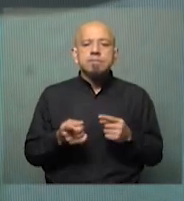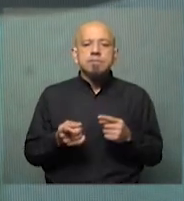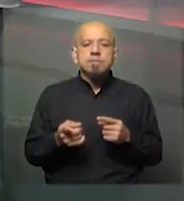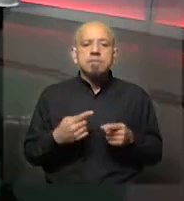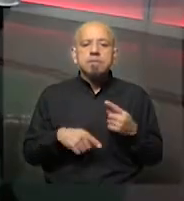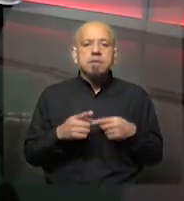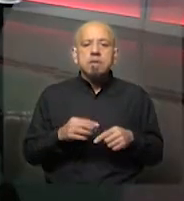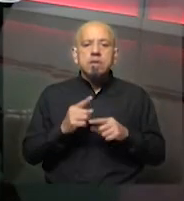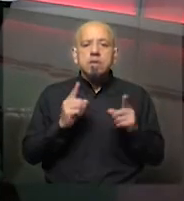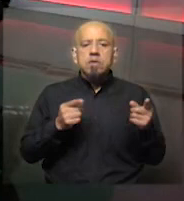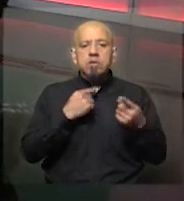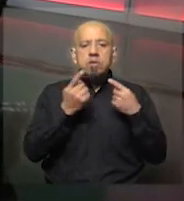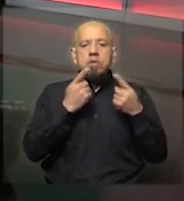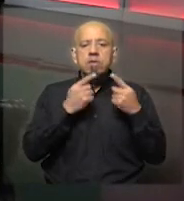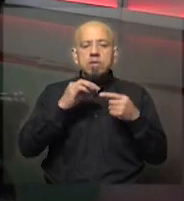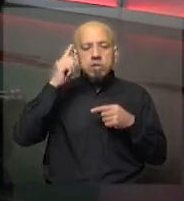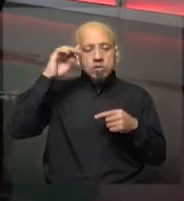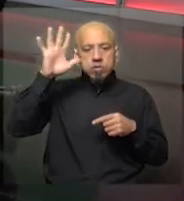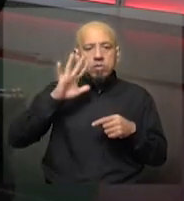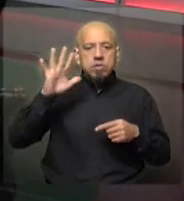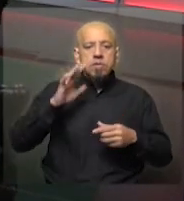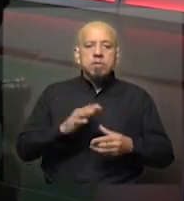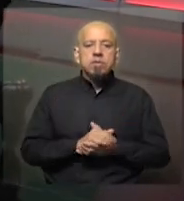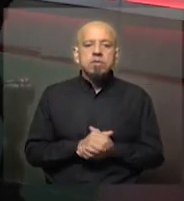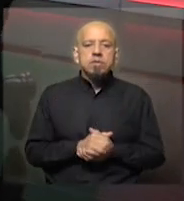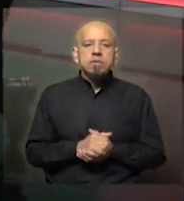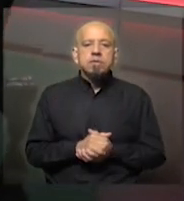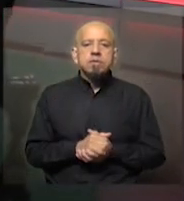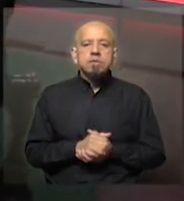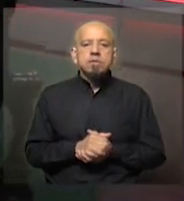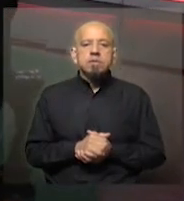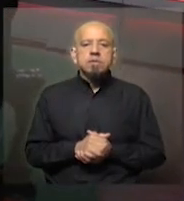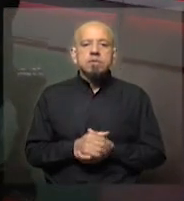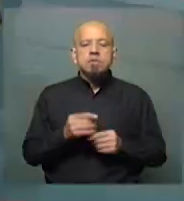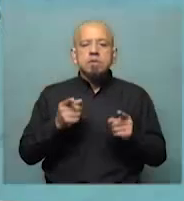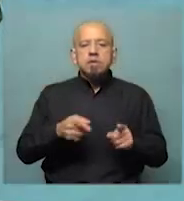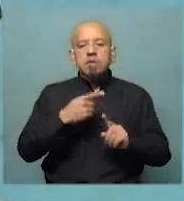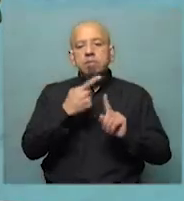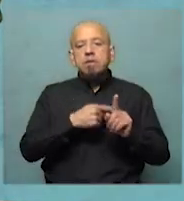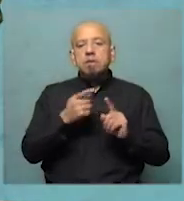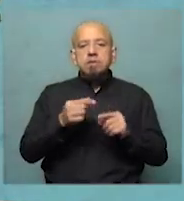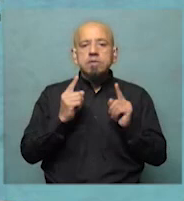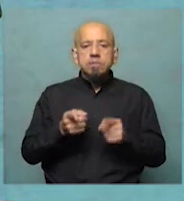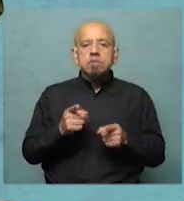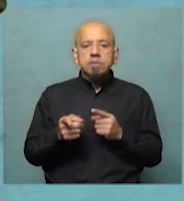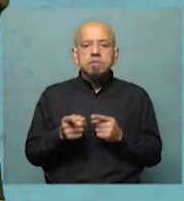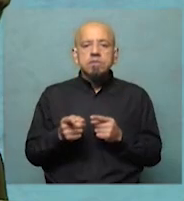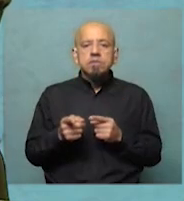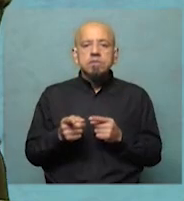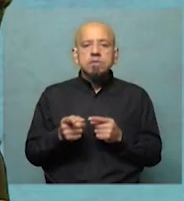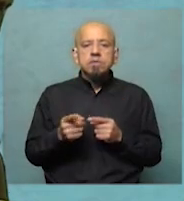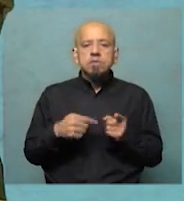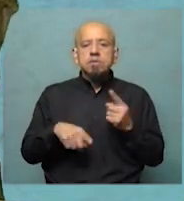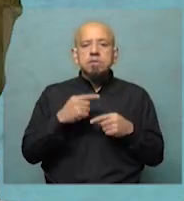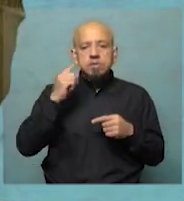¿no?, que no hablaba con la psicóloga, me ponía a jugar ahí con cosas y tal, yo qué sé. Este mes también vamos a tener esa perspectiva, ¿no?, desde el lado